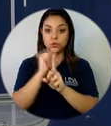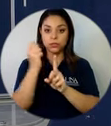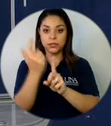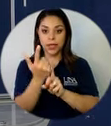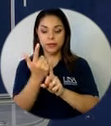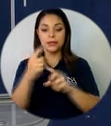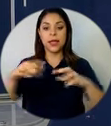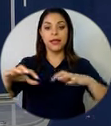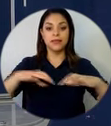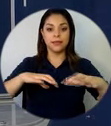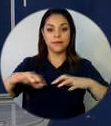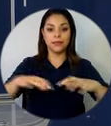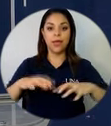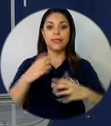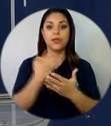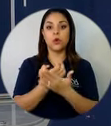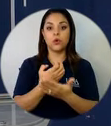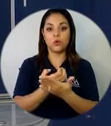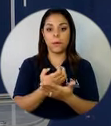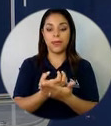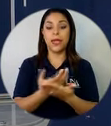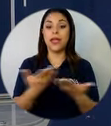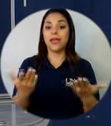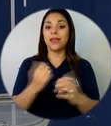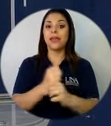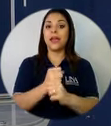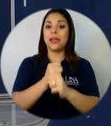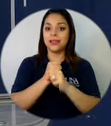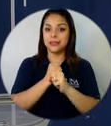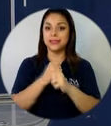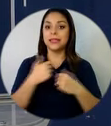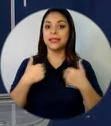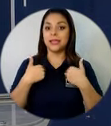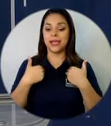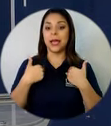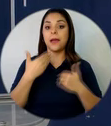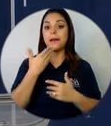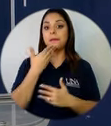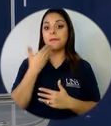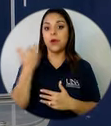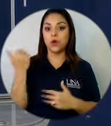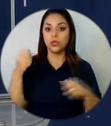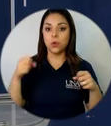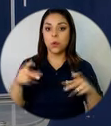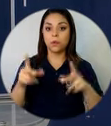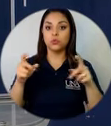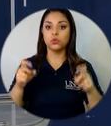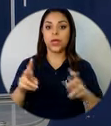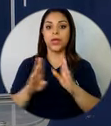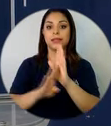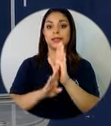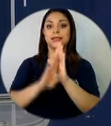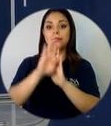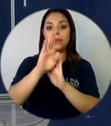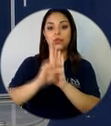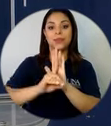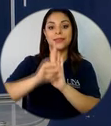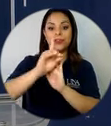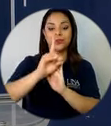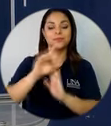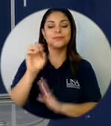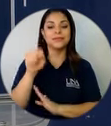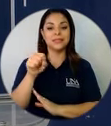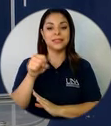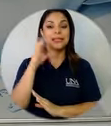del quehacer social, ¿verdad? De la actividad económica, que garanticen que tengan mejores panoramas de crecimiento y de